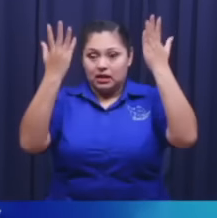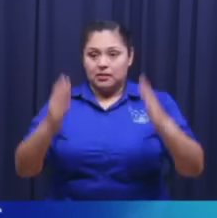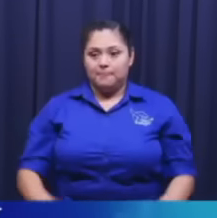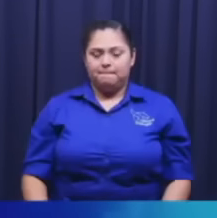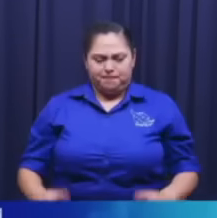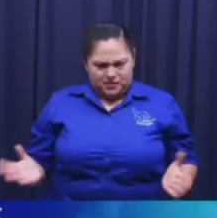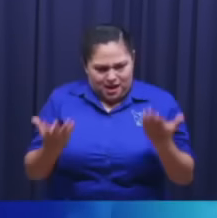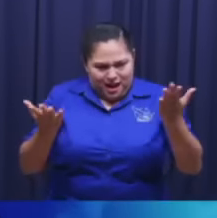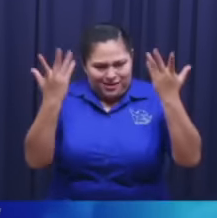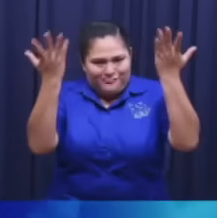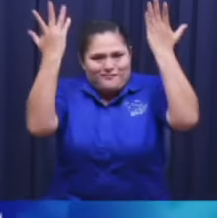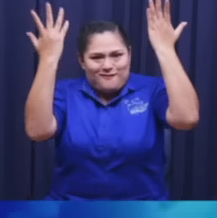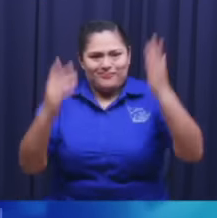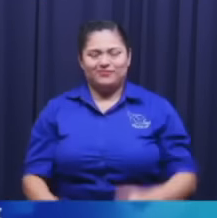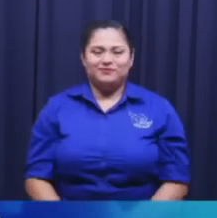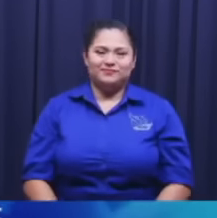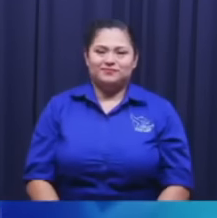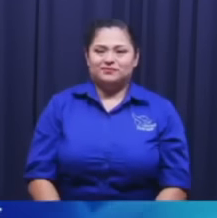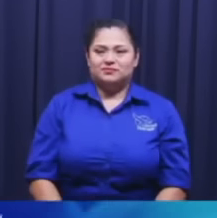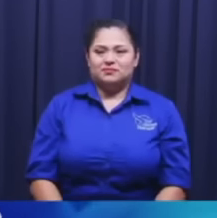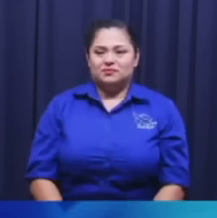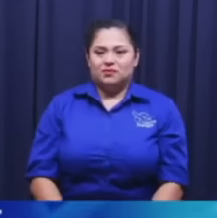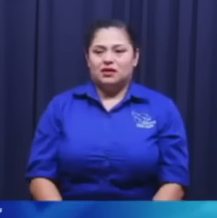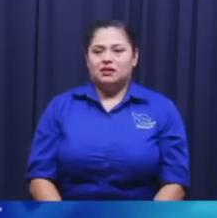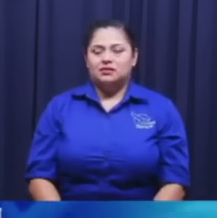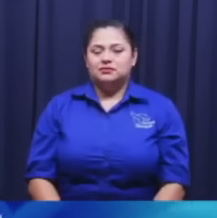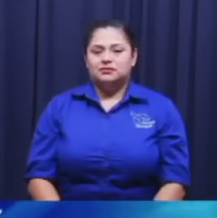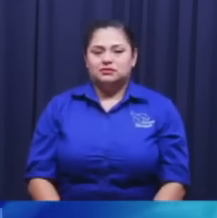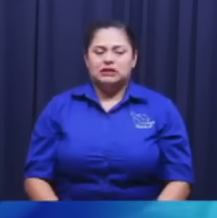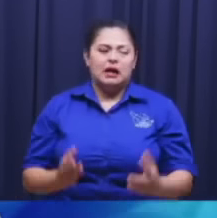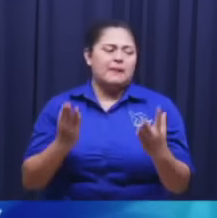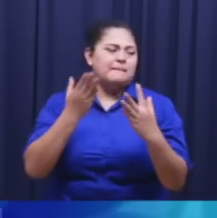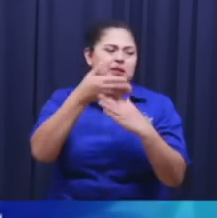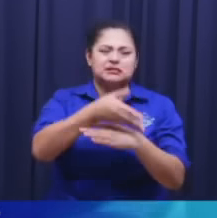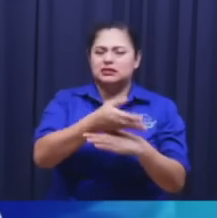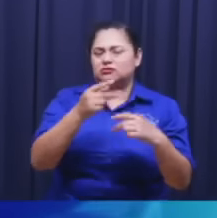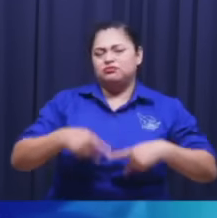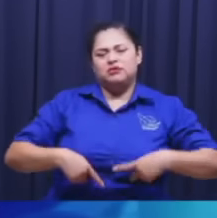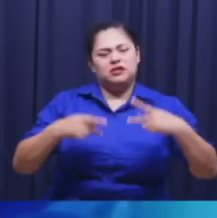De ánimo fuerte, ¿va? Que está atravesando por un